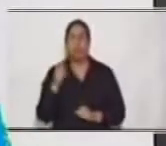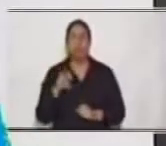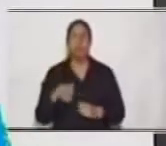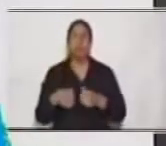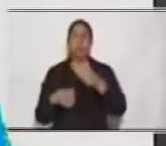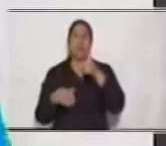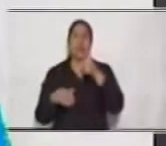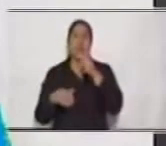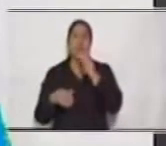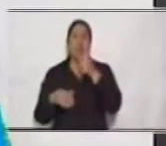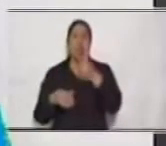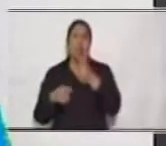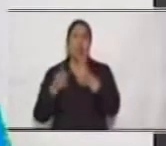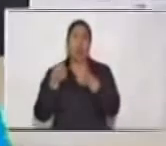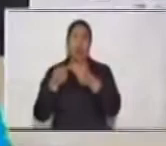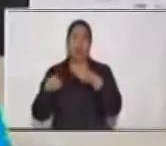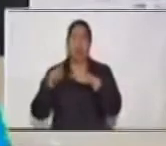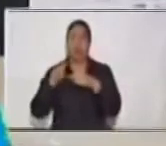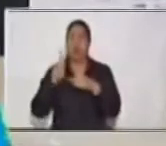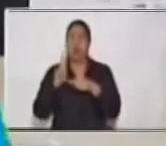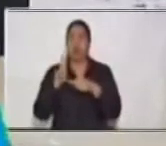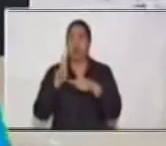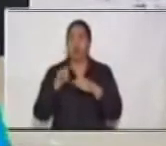Y. El eje B se traza